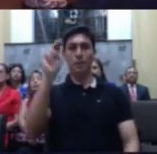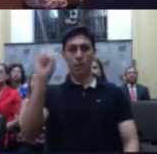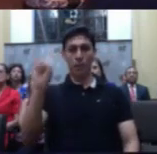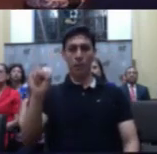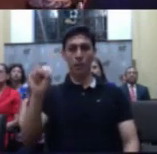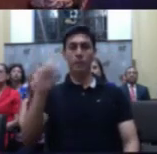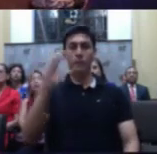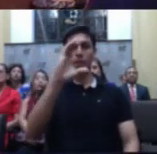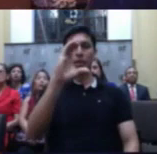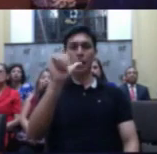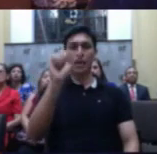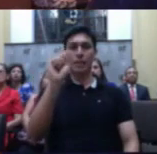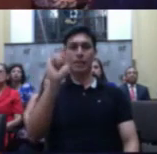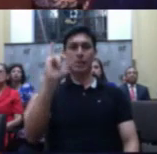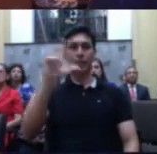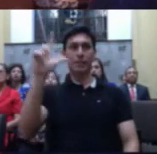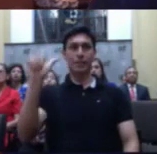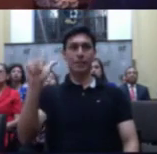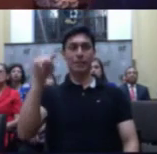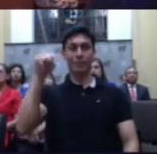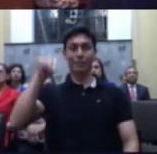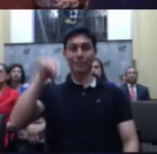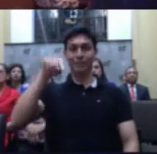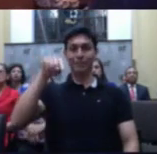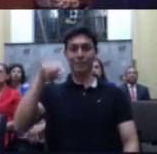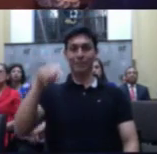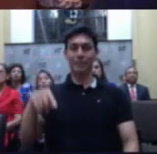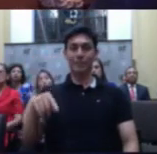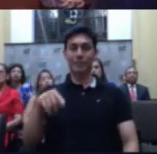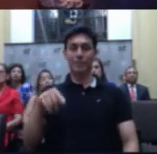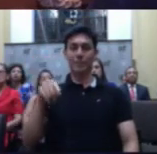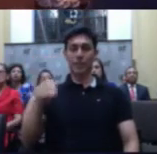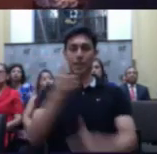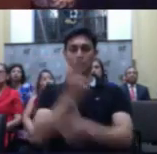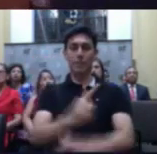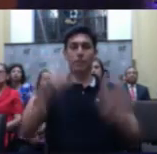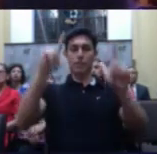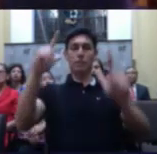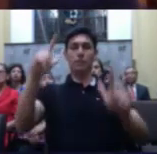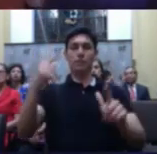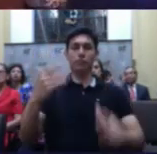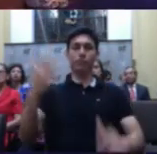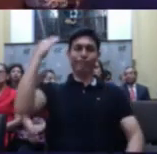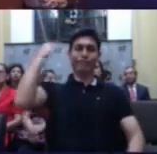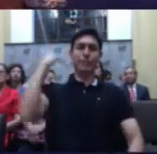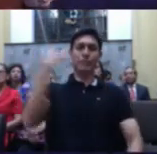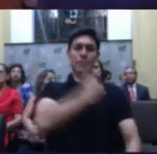El libertador Ramón Castilla, presidente provisorio de la República,